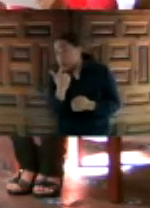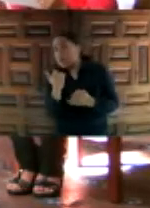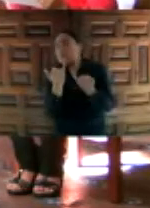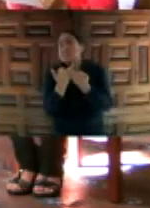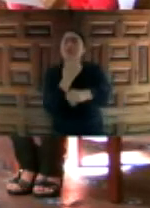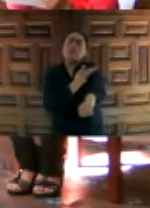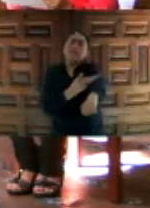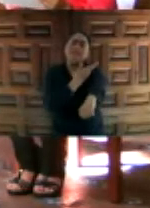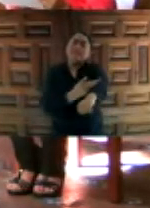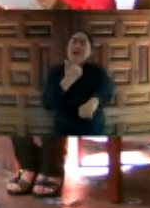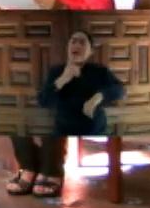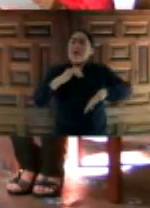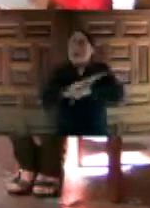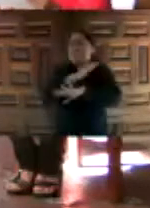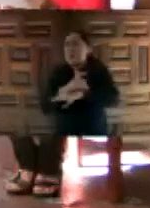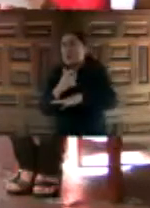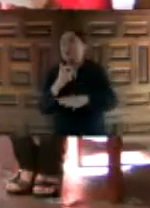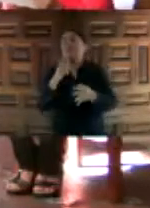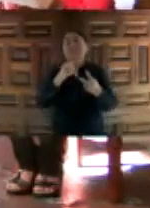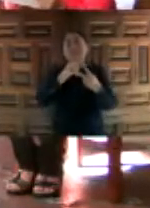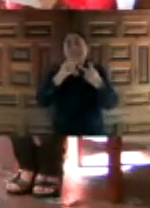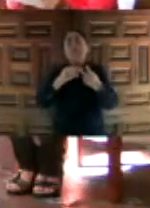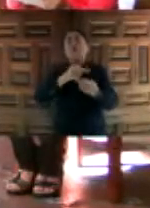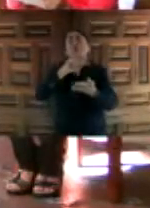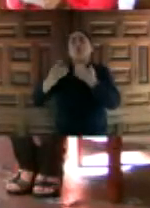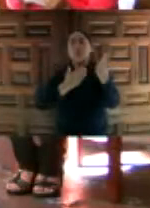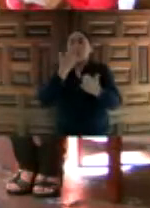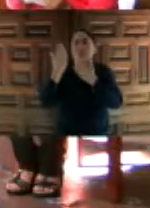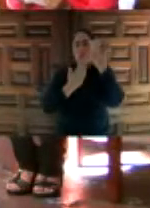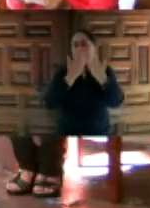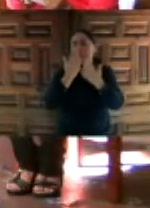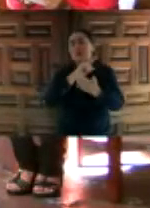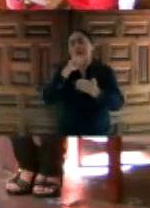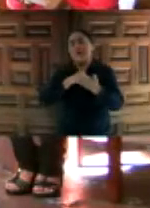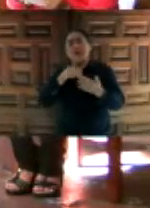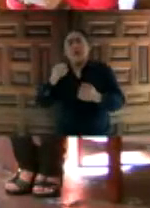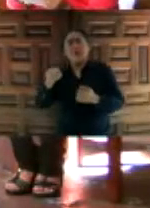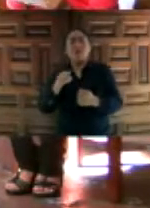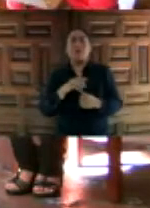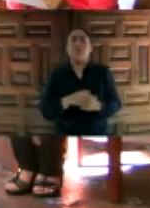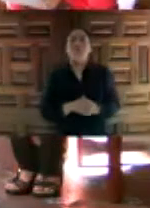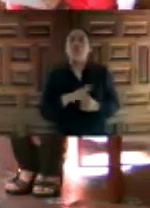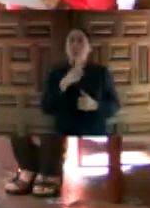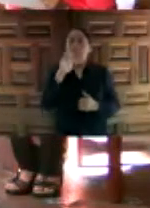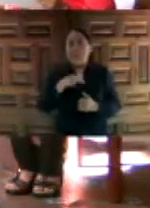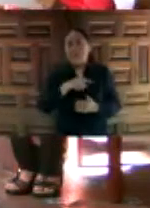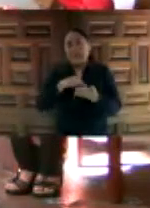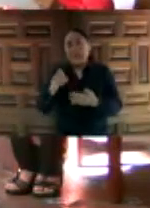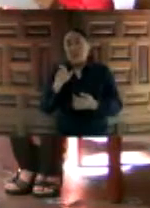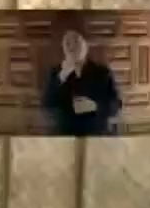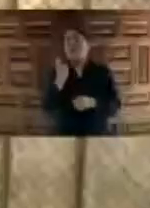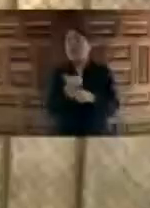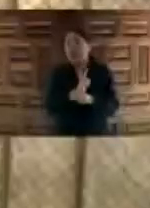Tecnológico, ambos grados obtenidos por la Universidad Autónoma de México en Xochimilco y licenciada